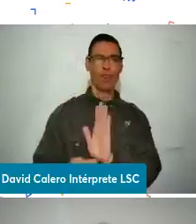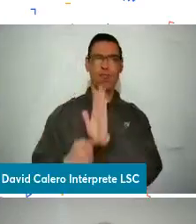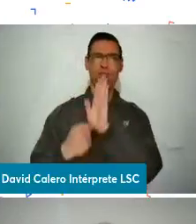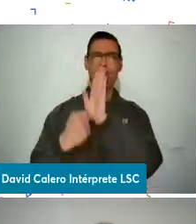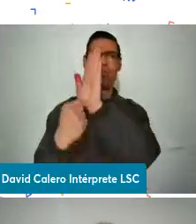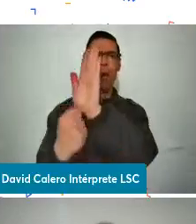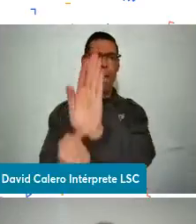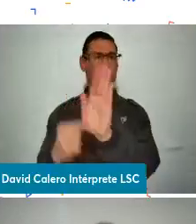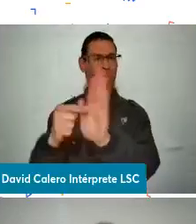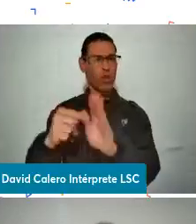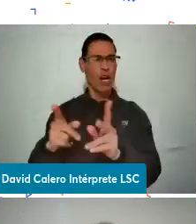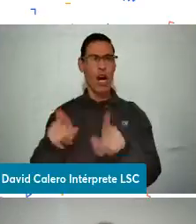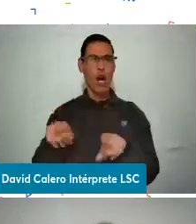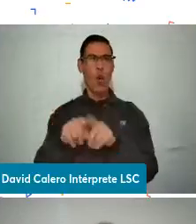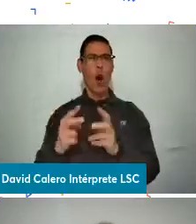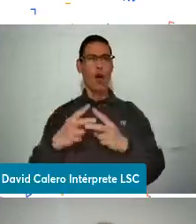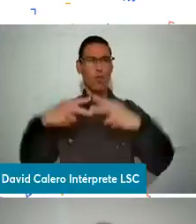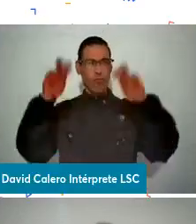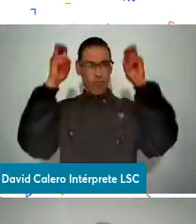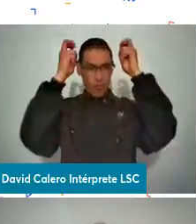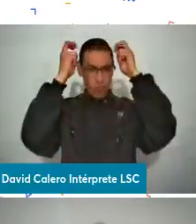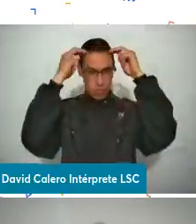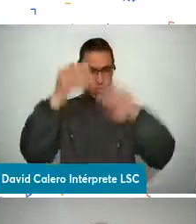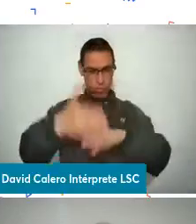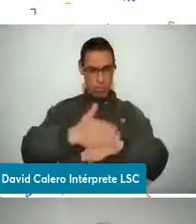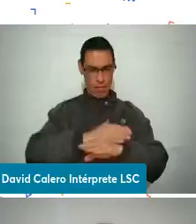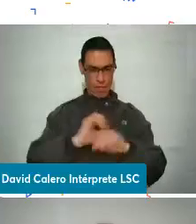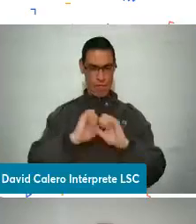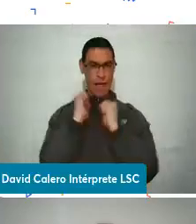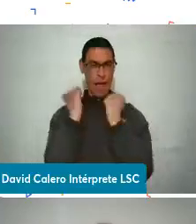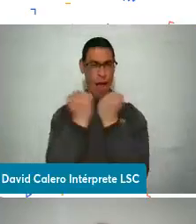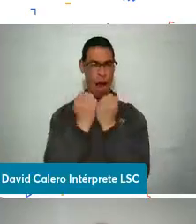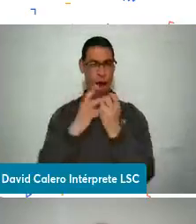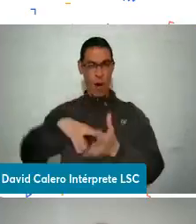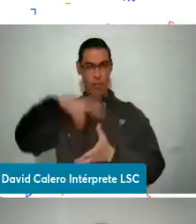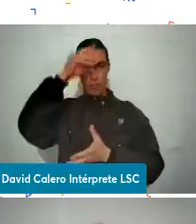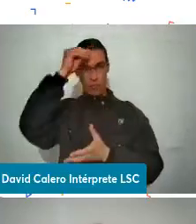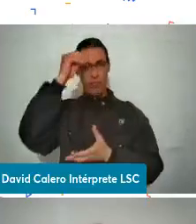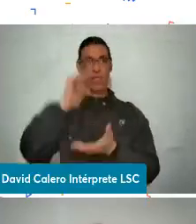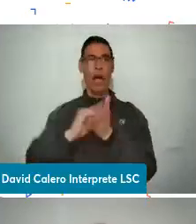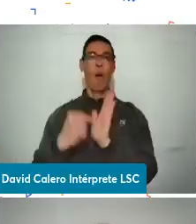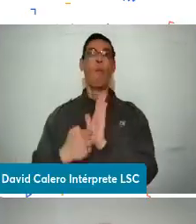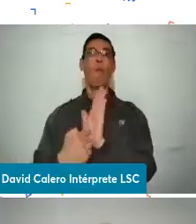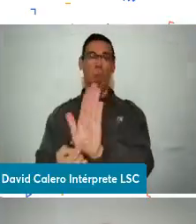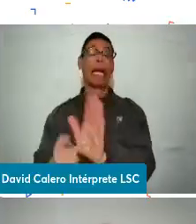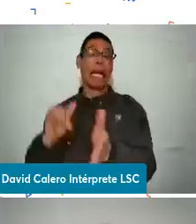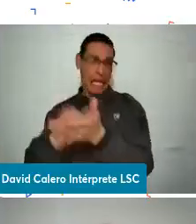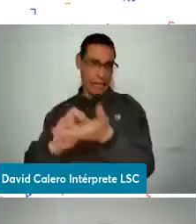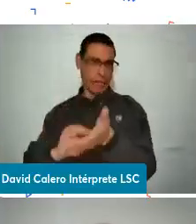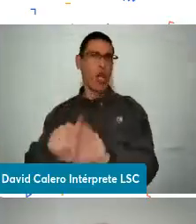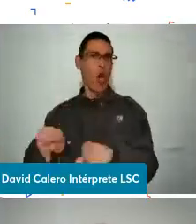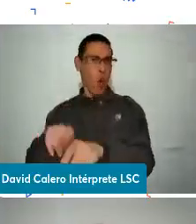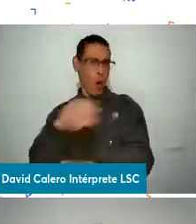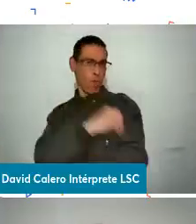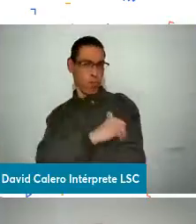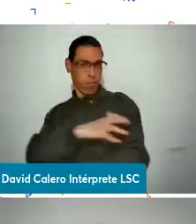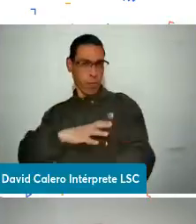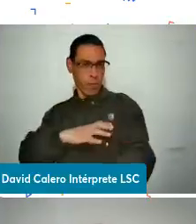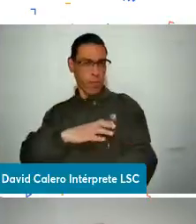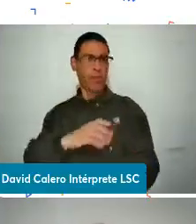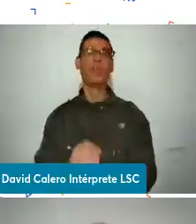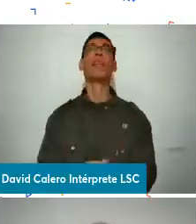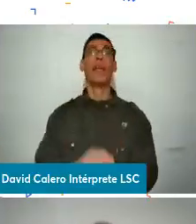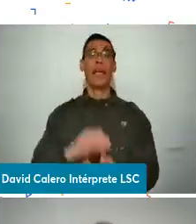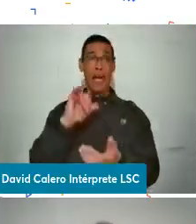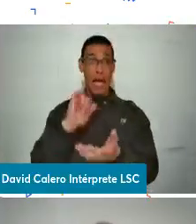ese conocimiento que adquieren en el aula. Entonces, por eso hablamos de empoderamiento. A estos chicos, pues ya desde este ambiente de aprendizaje, ya